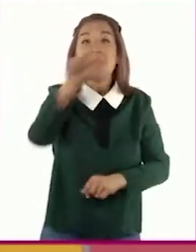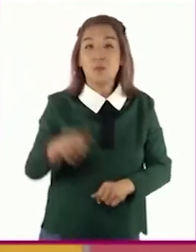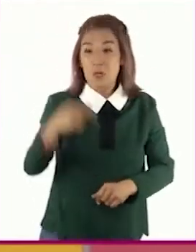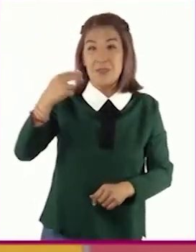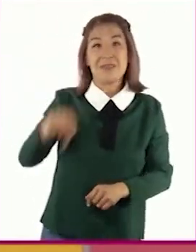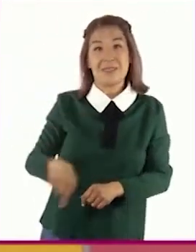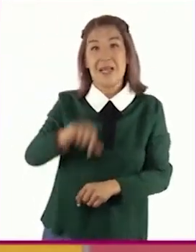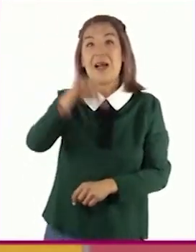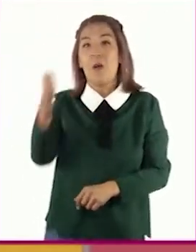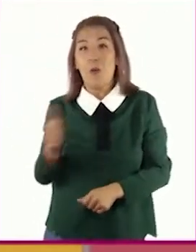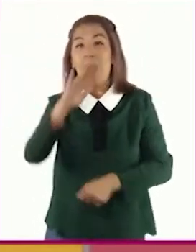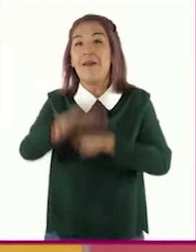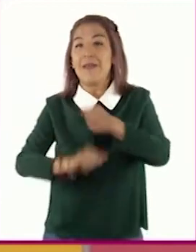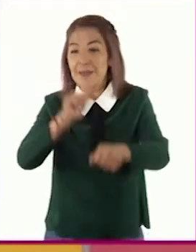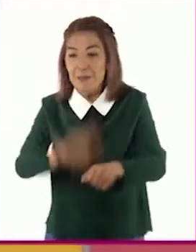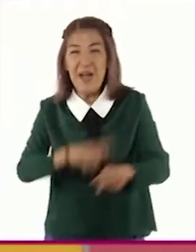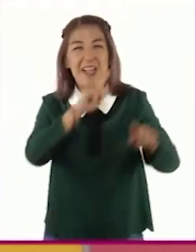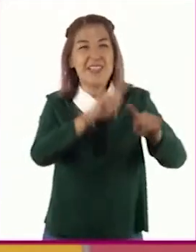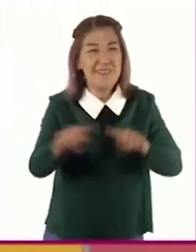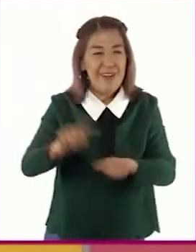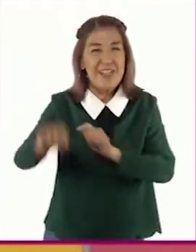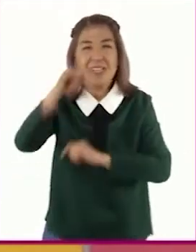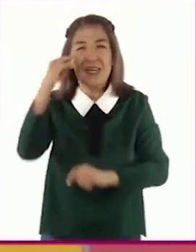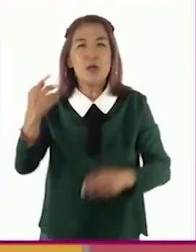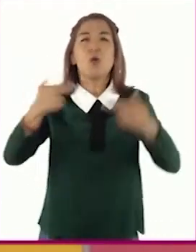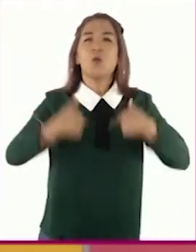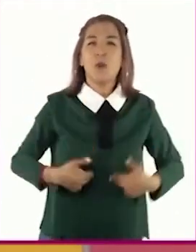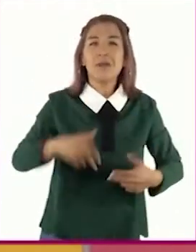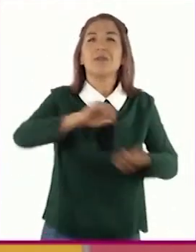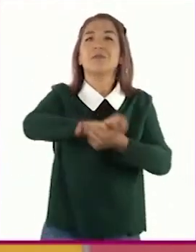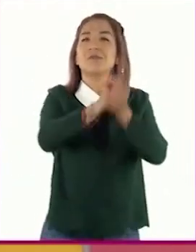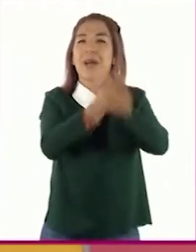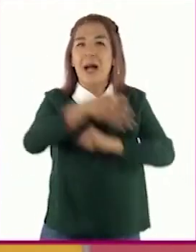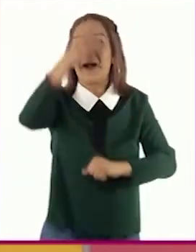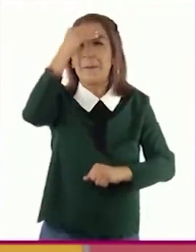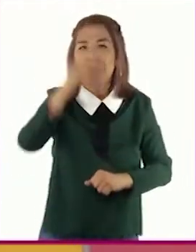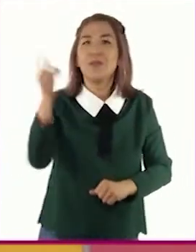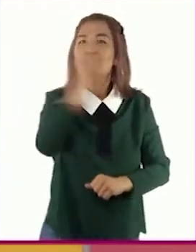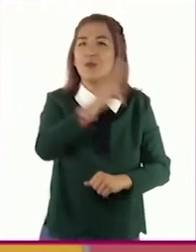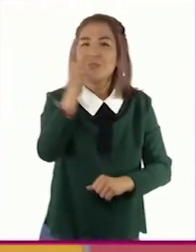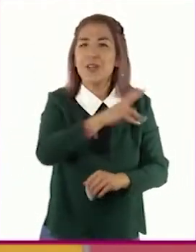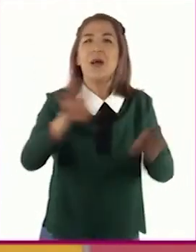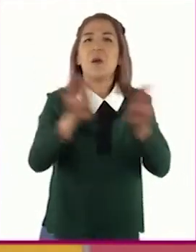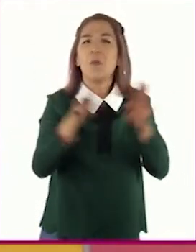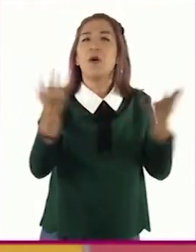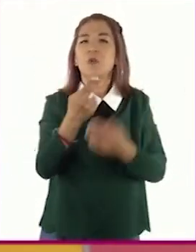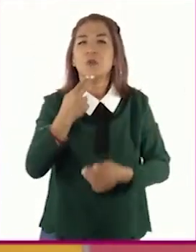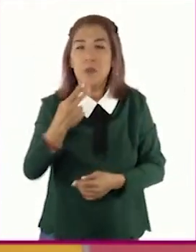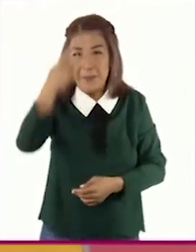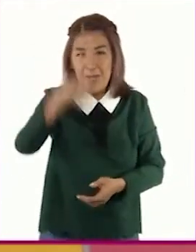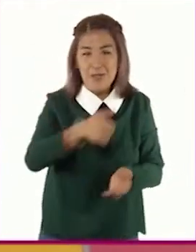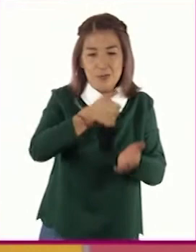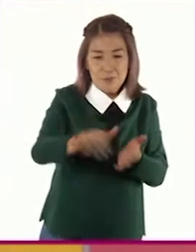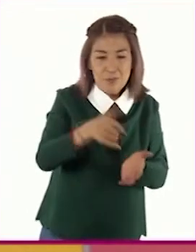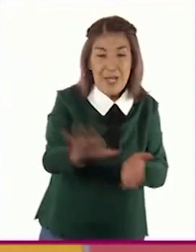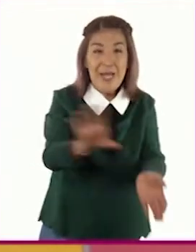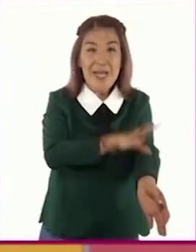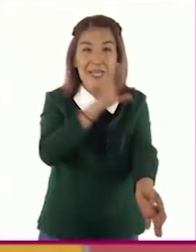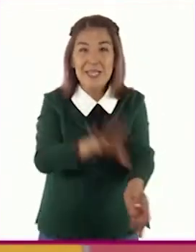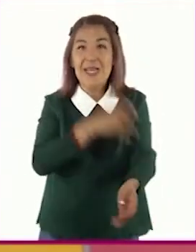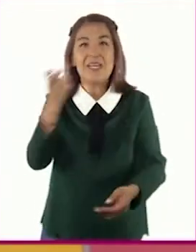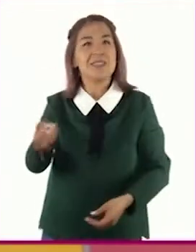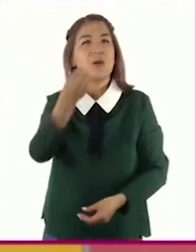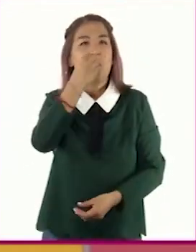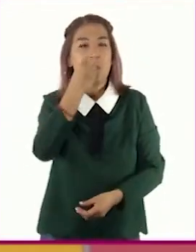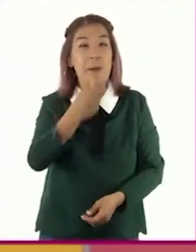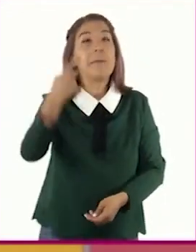demás animales, los demás organismos, aprendimos a usar ese oxígeno para poder sacar energía de nuestros alimentos, ¿sí?